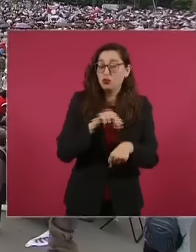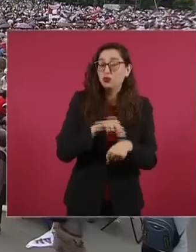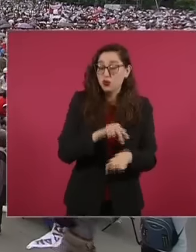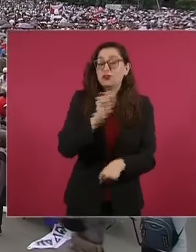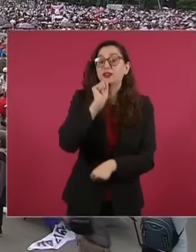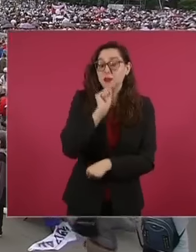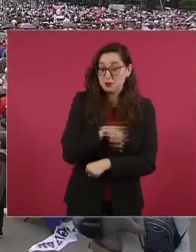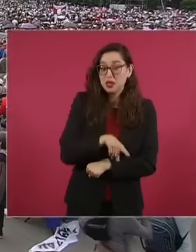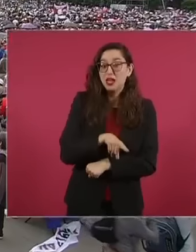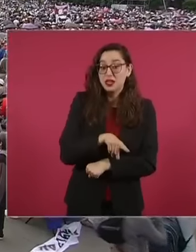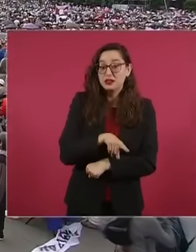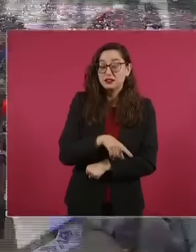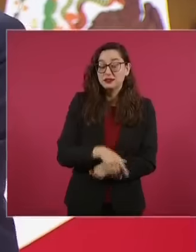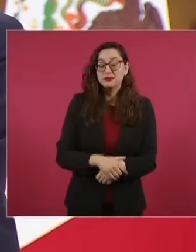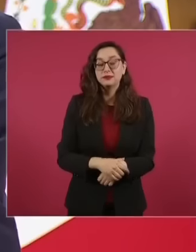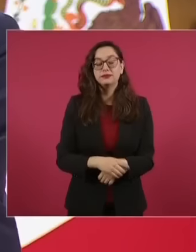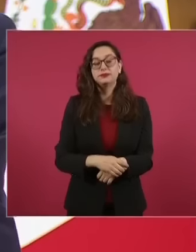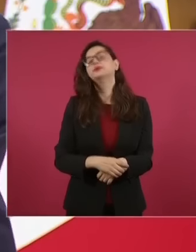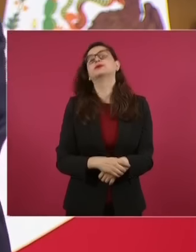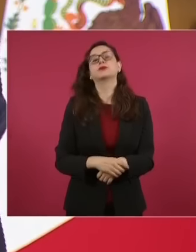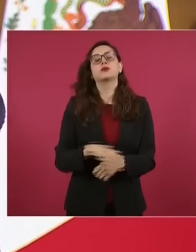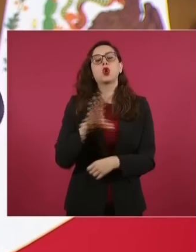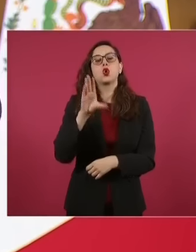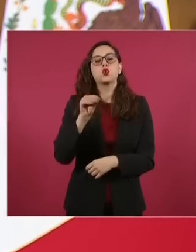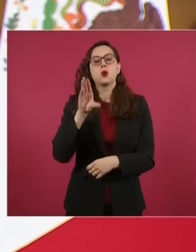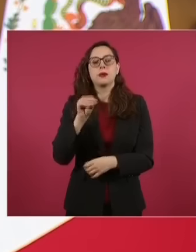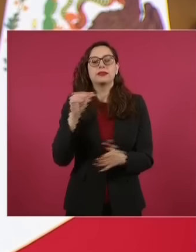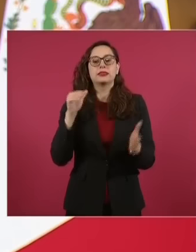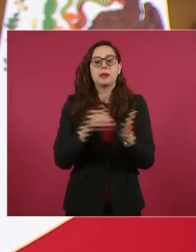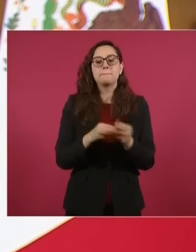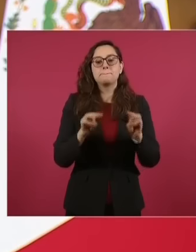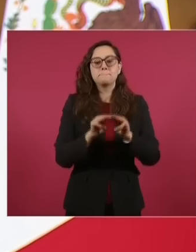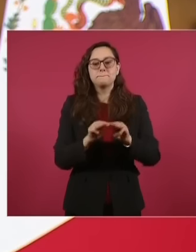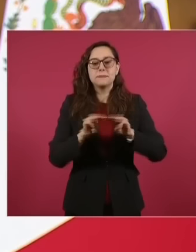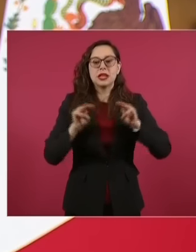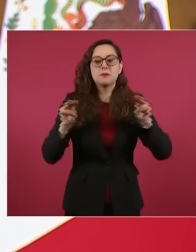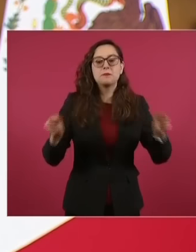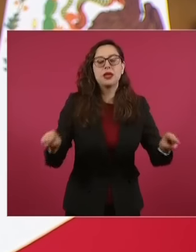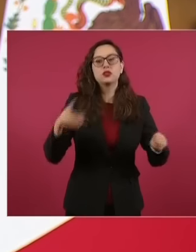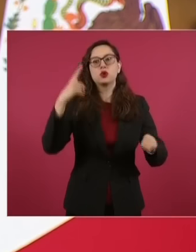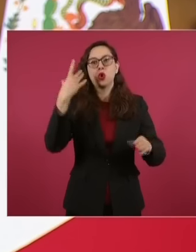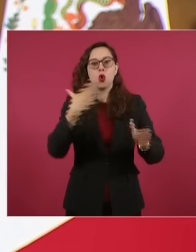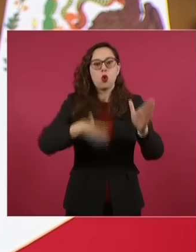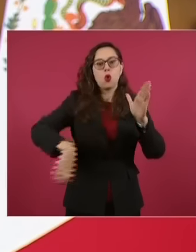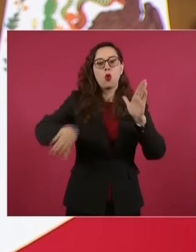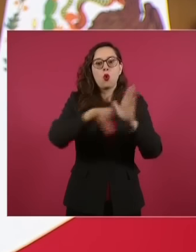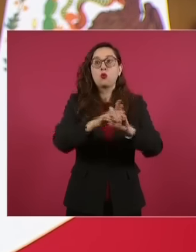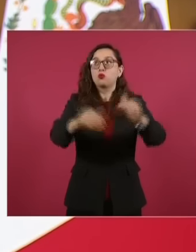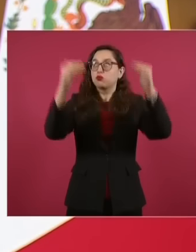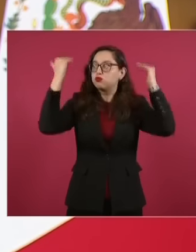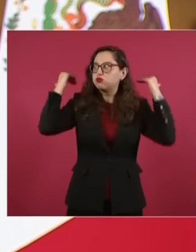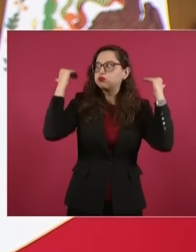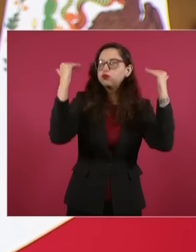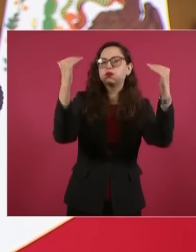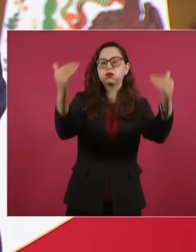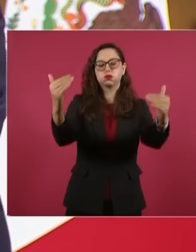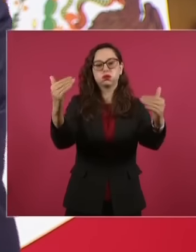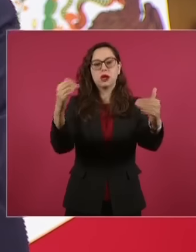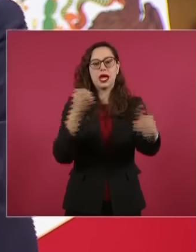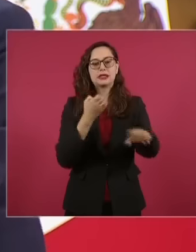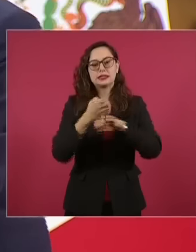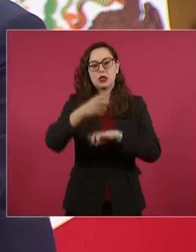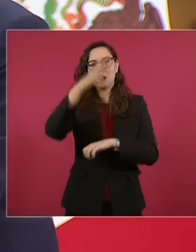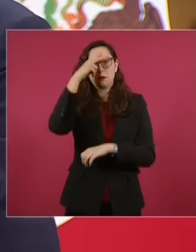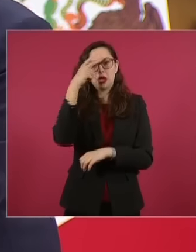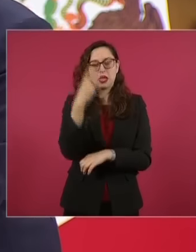la impunidad de la mayoría. ¿Sí y qué? ¿Y por qué se hace esto? Porque se puede. Oiga, porque